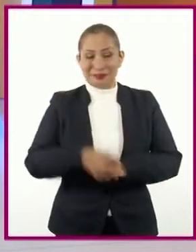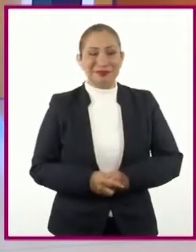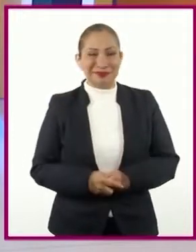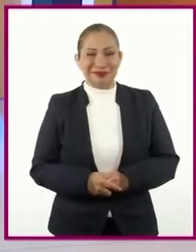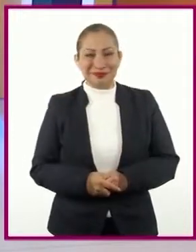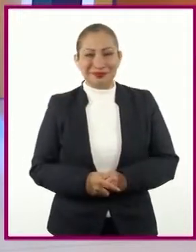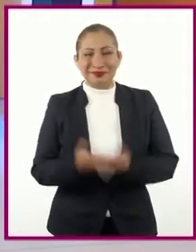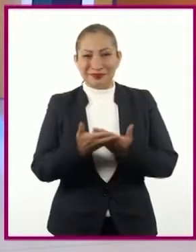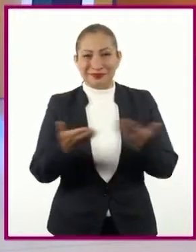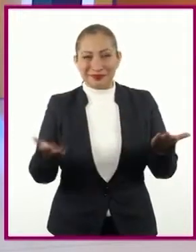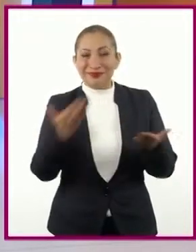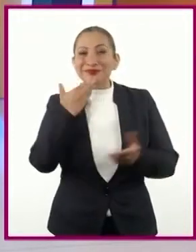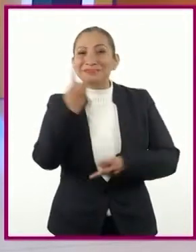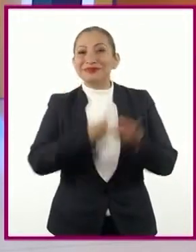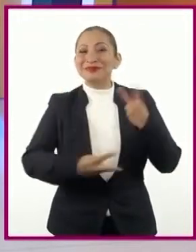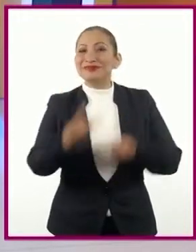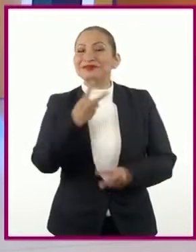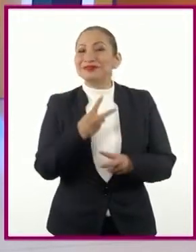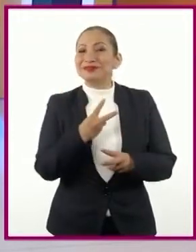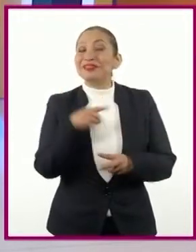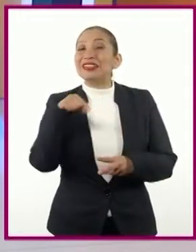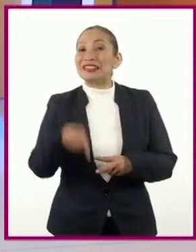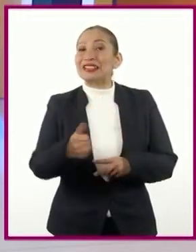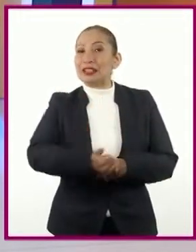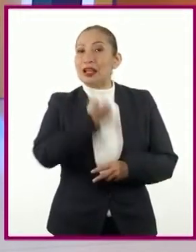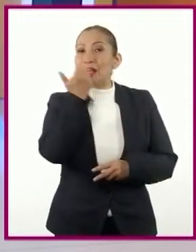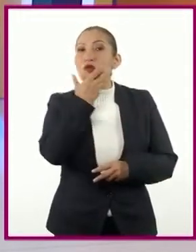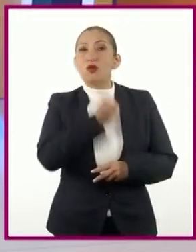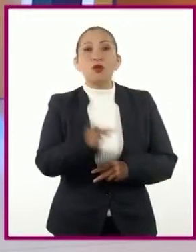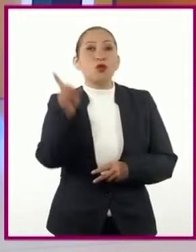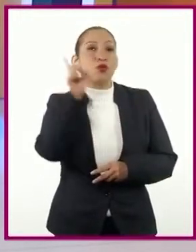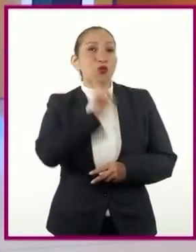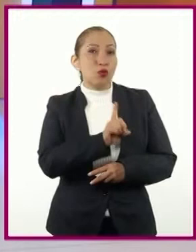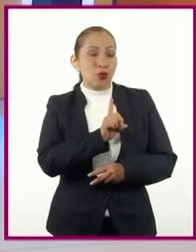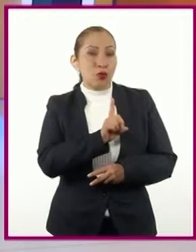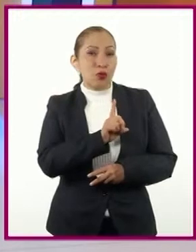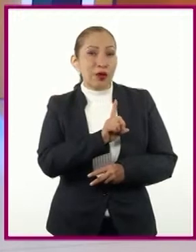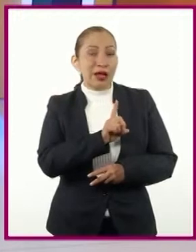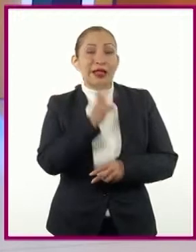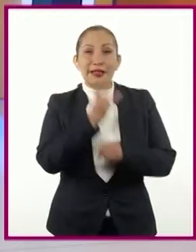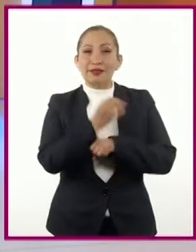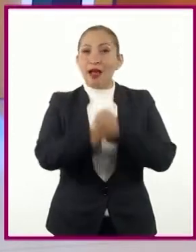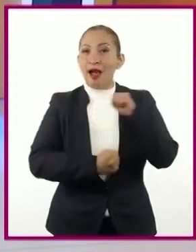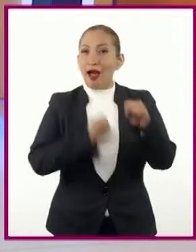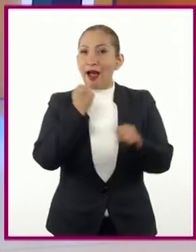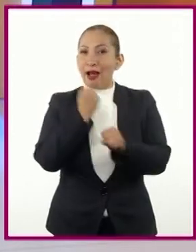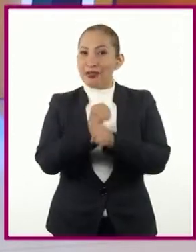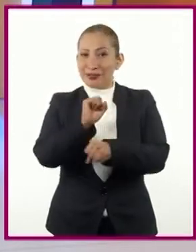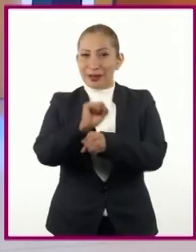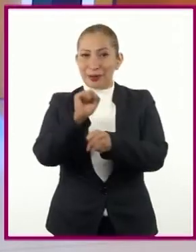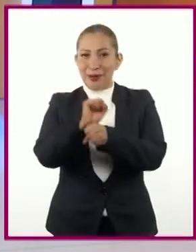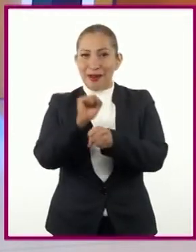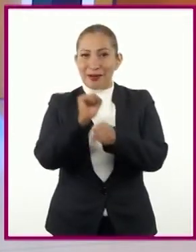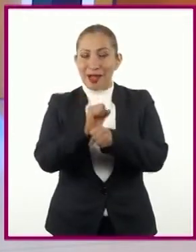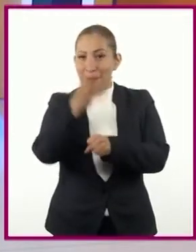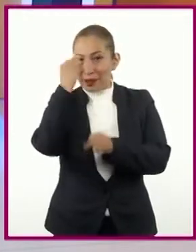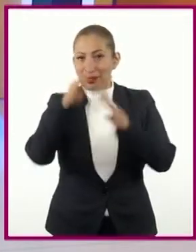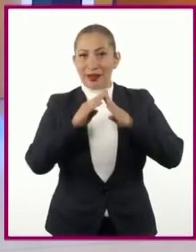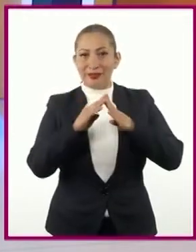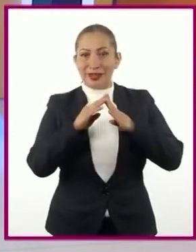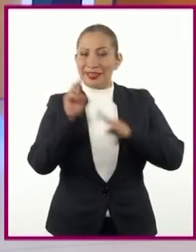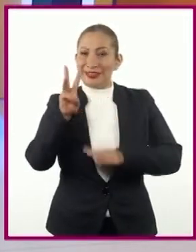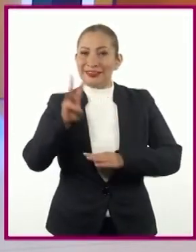ustedes. Les damos la bienvenida a las alumnas y a los alumnos de tercer grado de secundaria de Aprende en